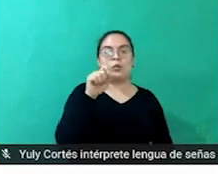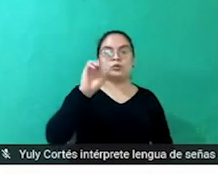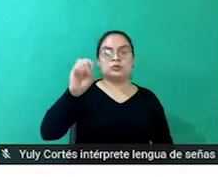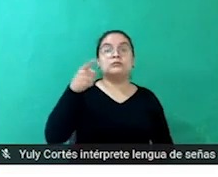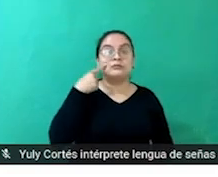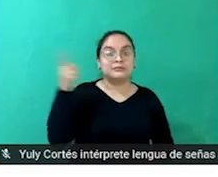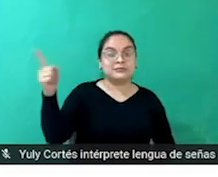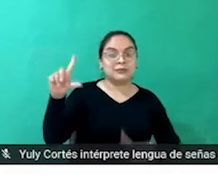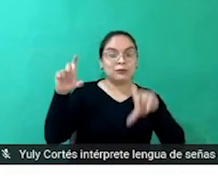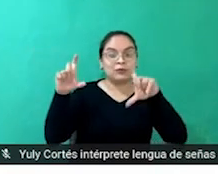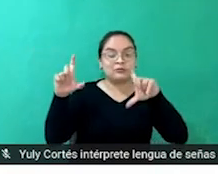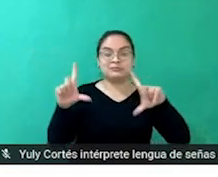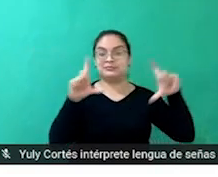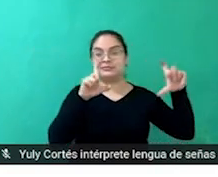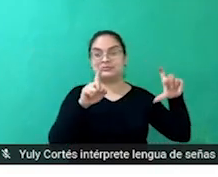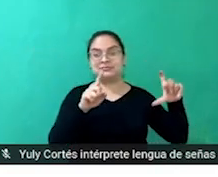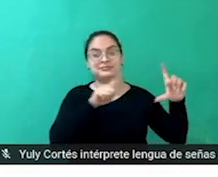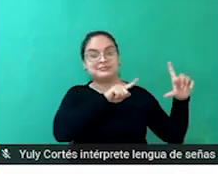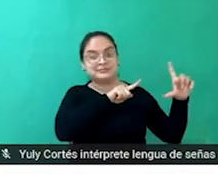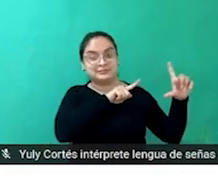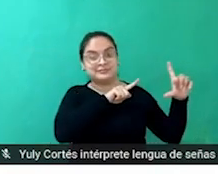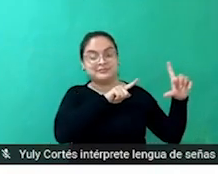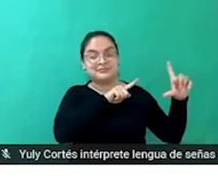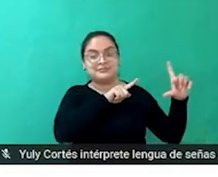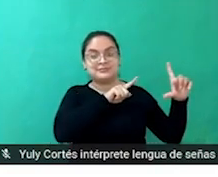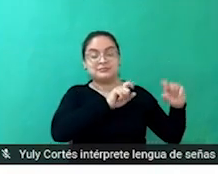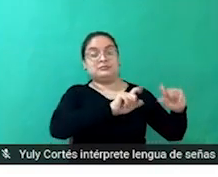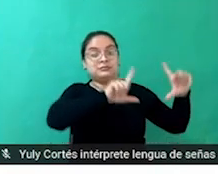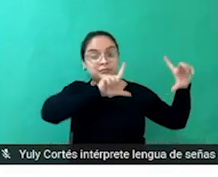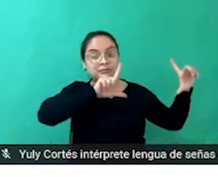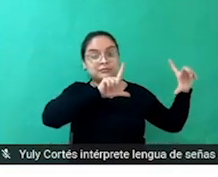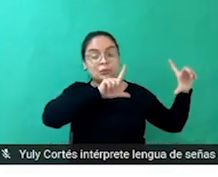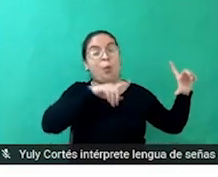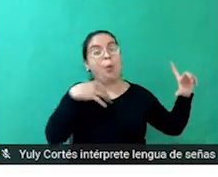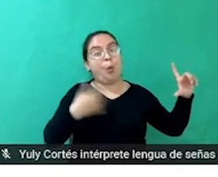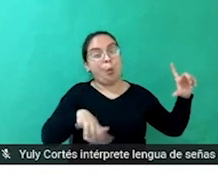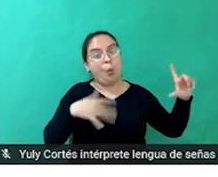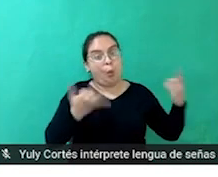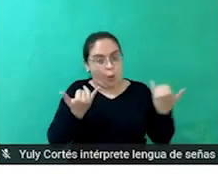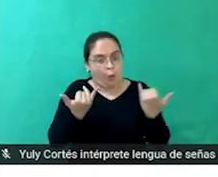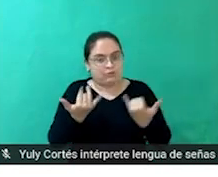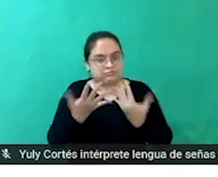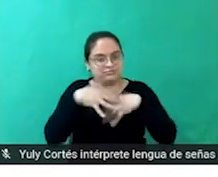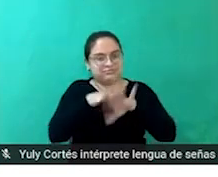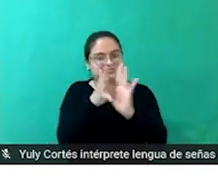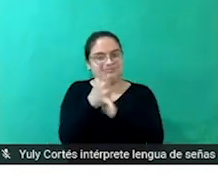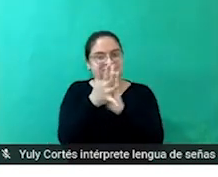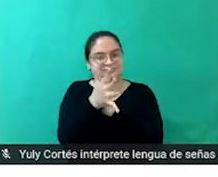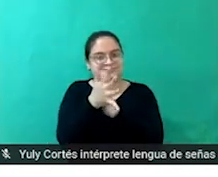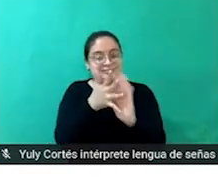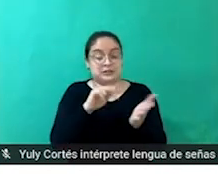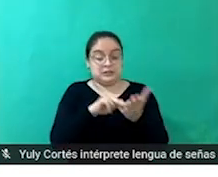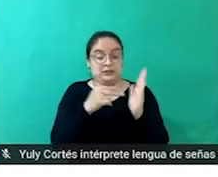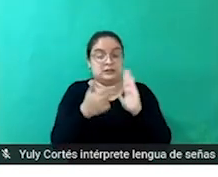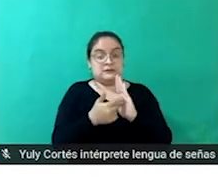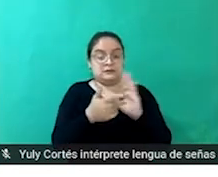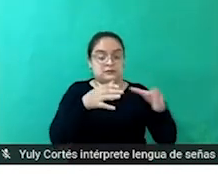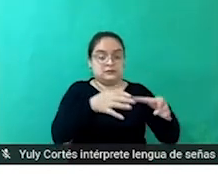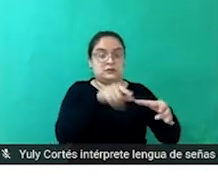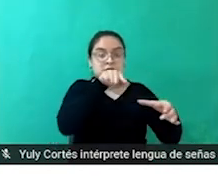donde condensamos todo lo que hablamos hoy, de que no necesariamente tenemos que